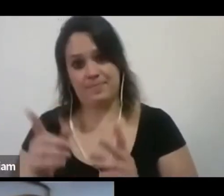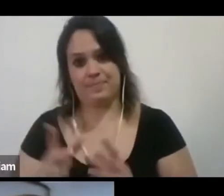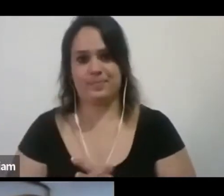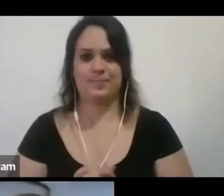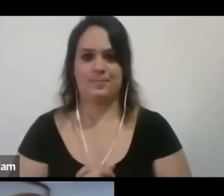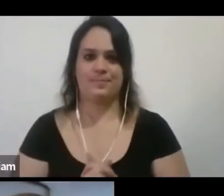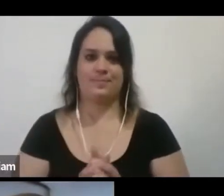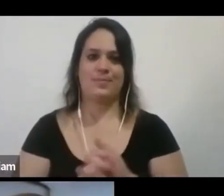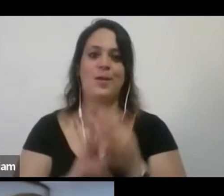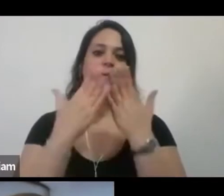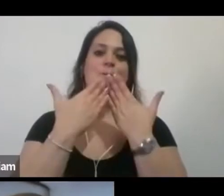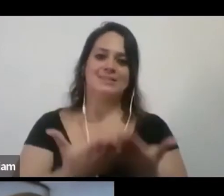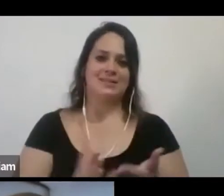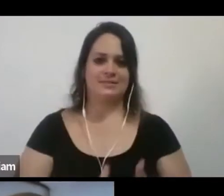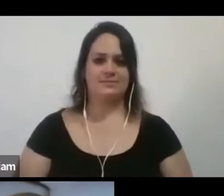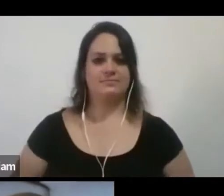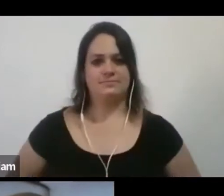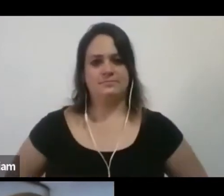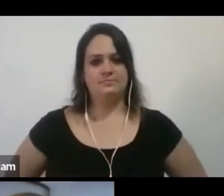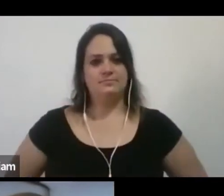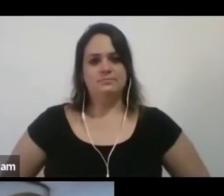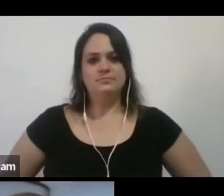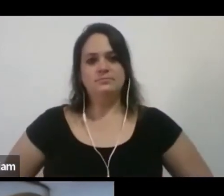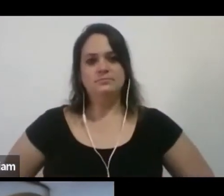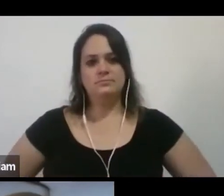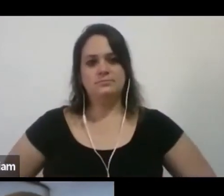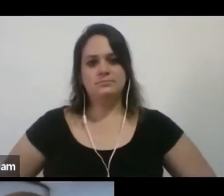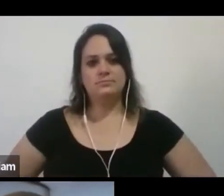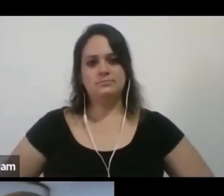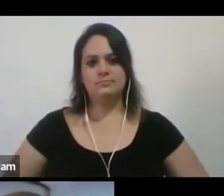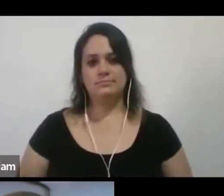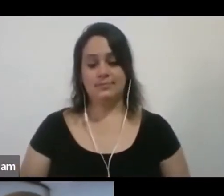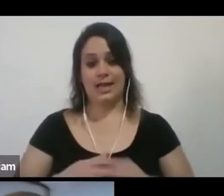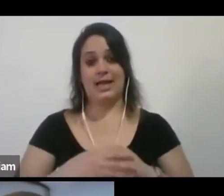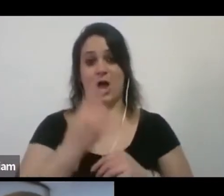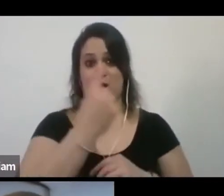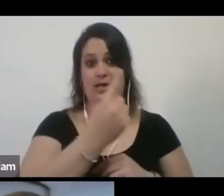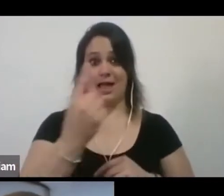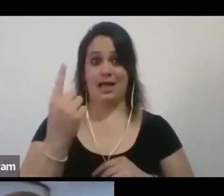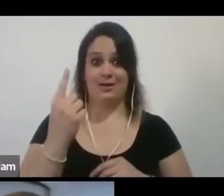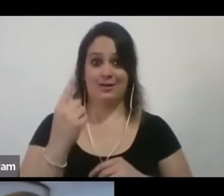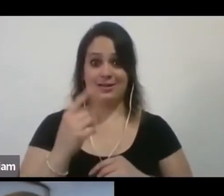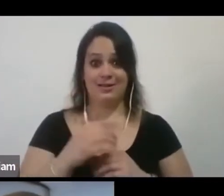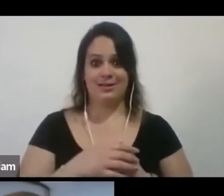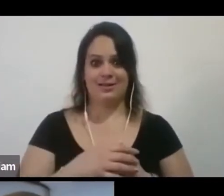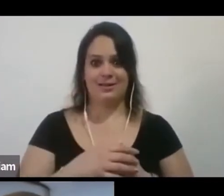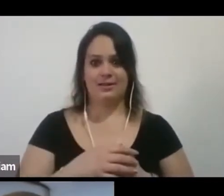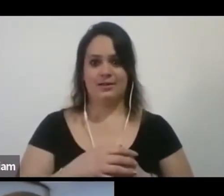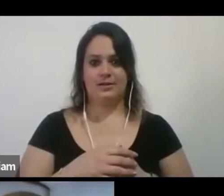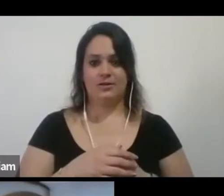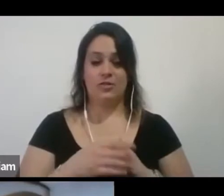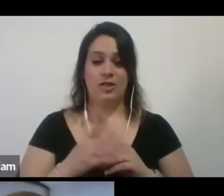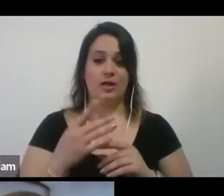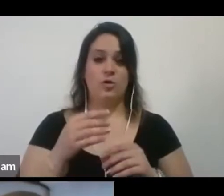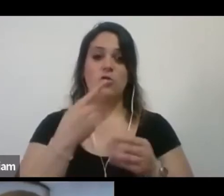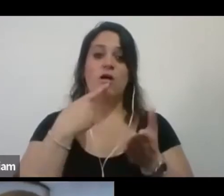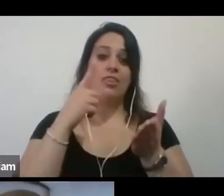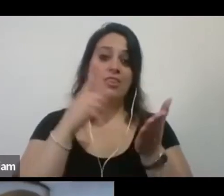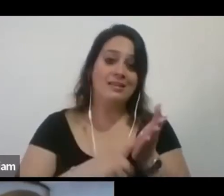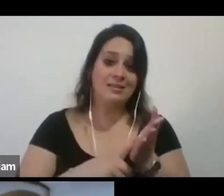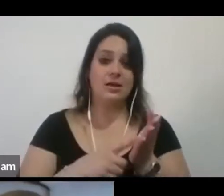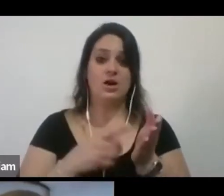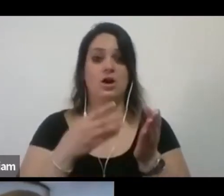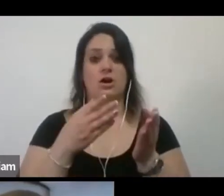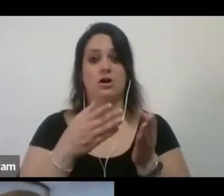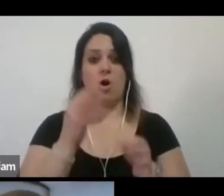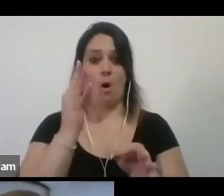Muchas gracias, Sofi. Bueno, o sea, su recorrido de lo que ustedes habían pensado cuando decidieron elegir